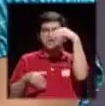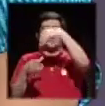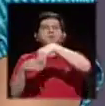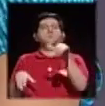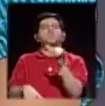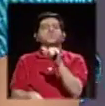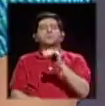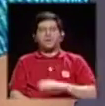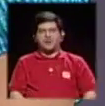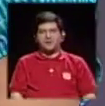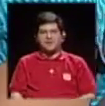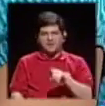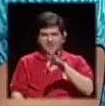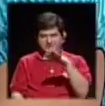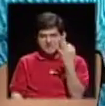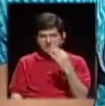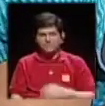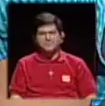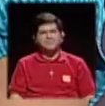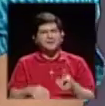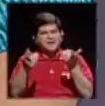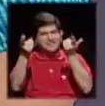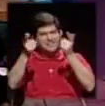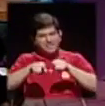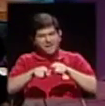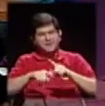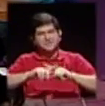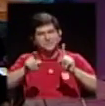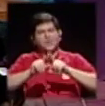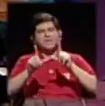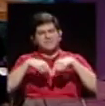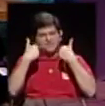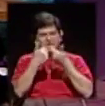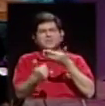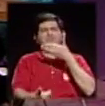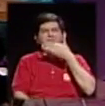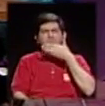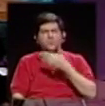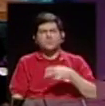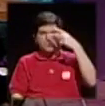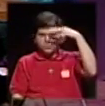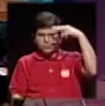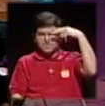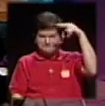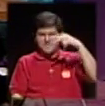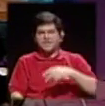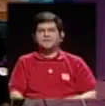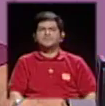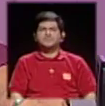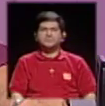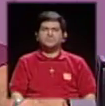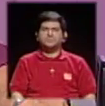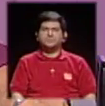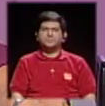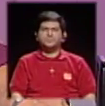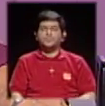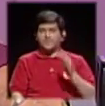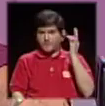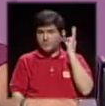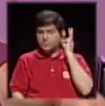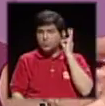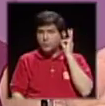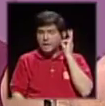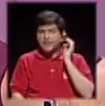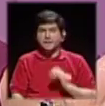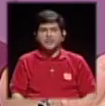un poco en ese sentido. De hecho, en muchos grupos indígenas en México, por lo menos, las mujeres